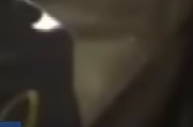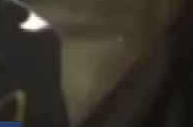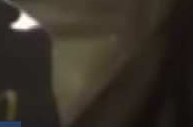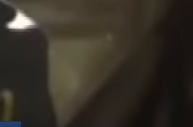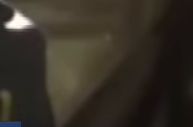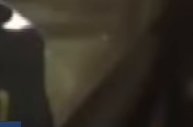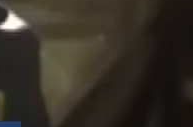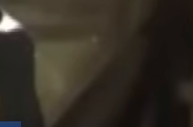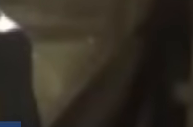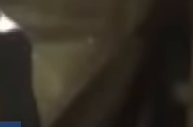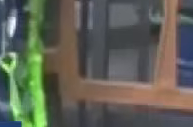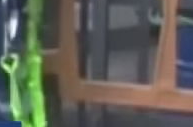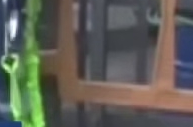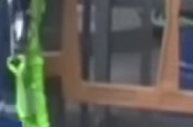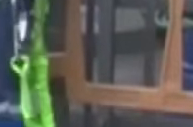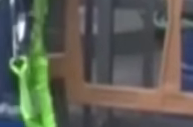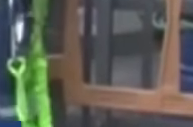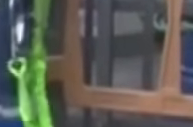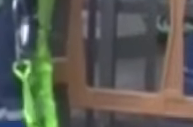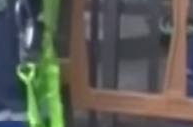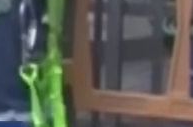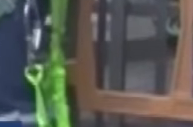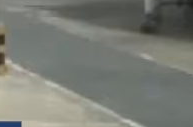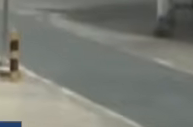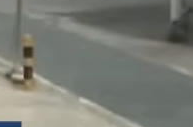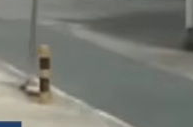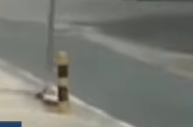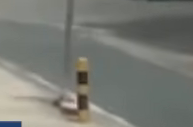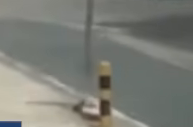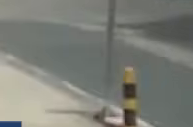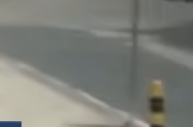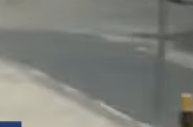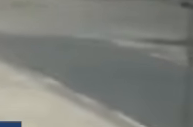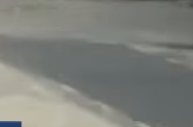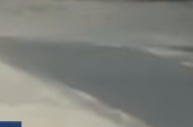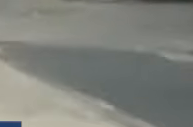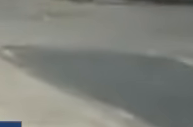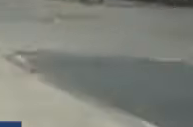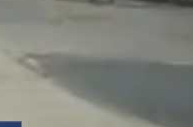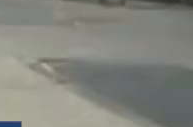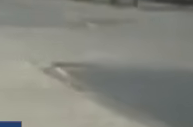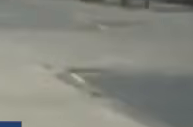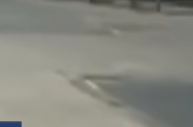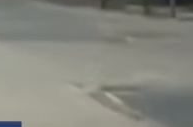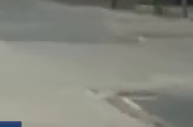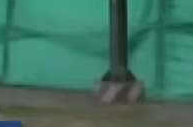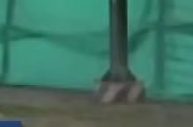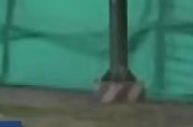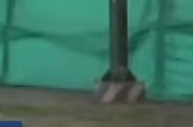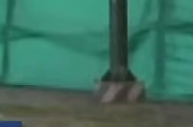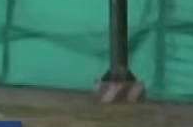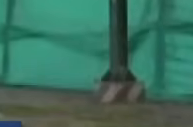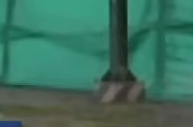adelantó la suspensión de operaciones debido al taponamiento de una válvula en la unidad de fraccionamiento